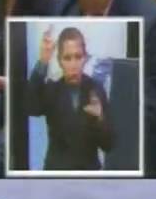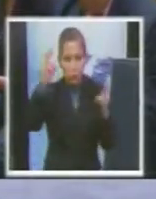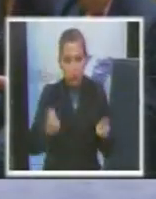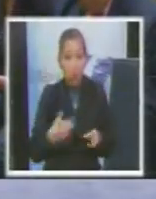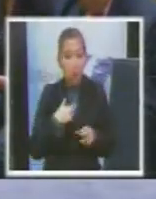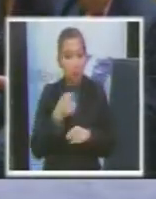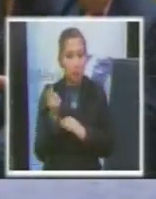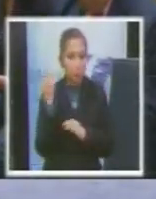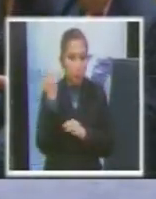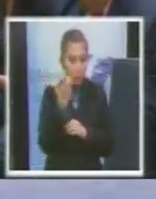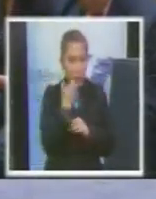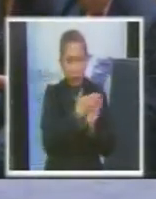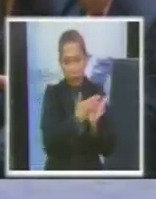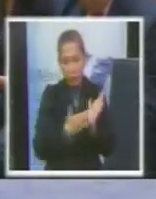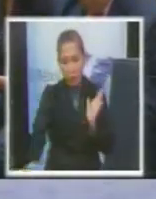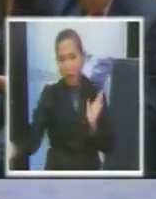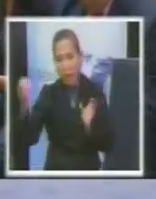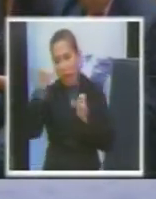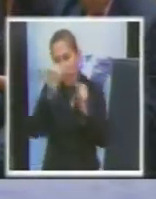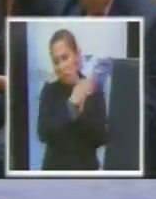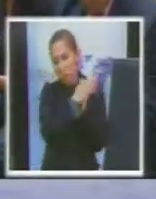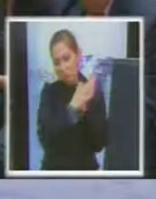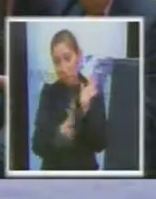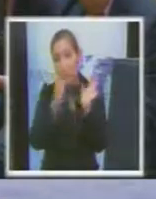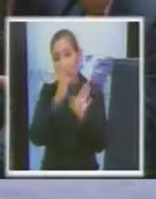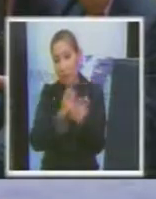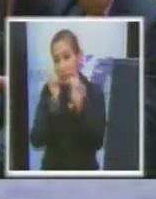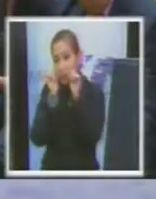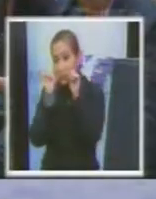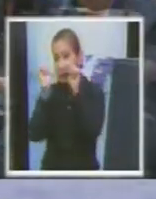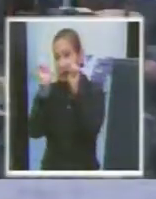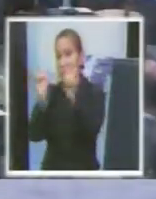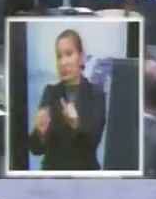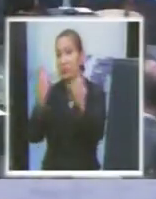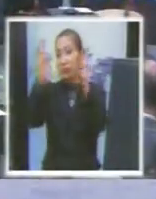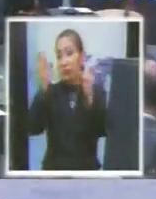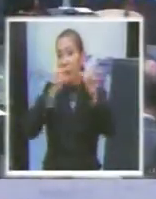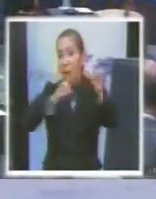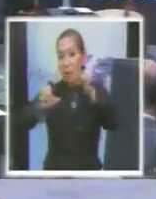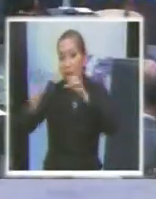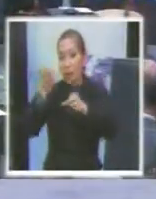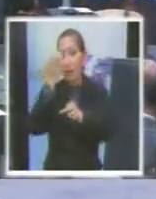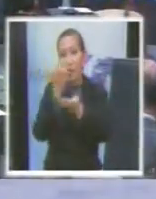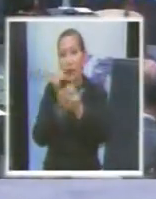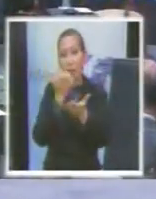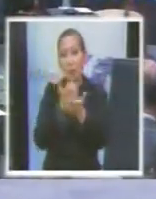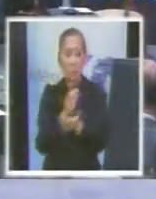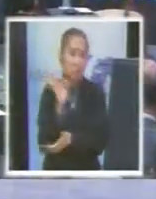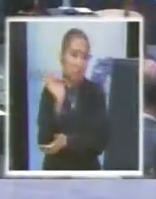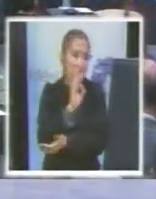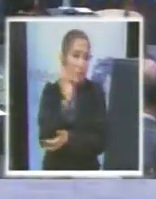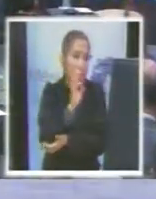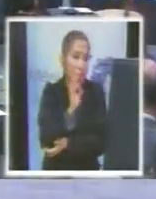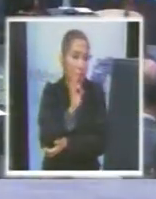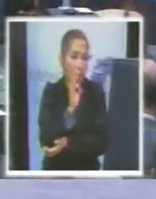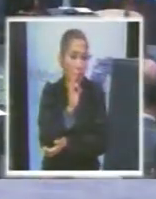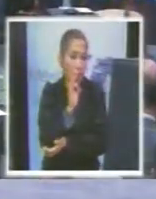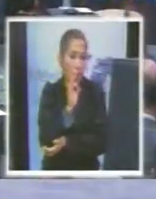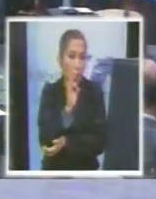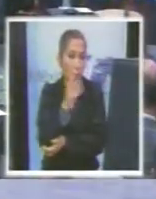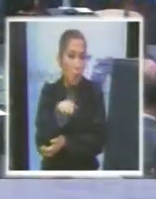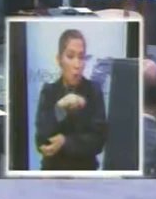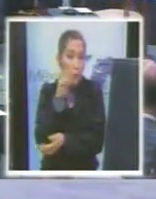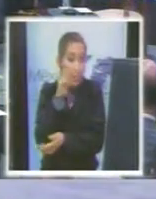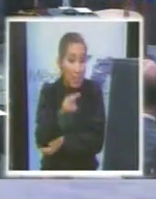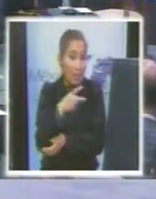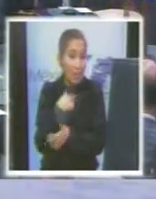las últimas décadas, pues ha habido una mayor atención al aspecto comercial y económico, quizás sin reparar en que la